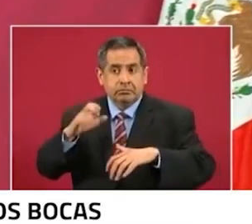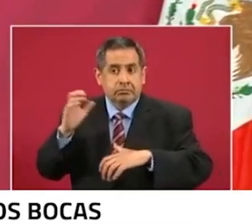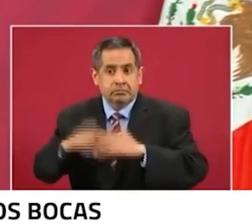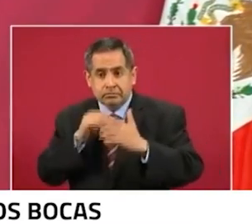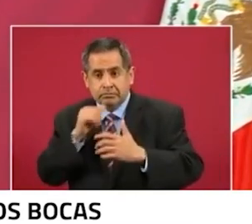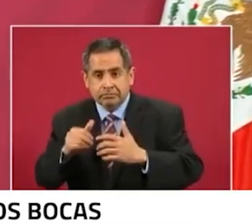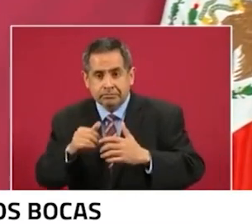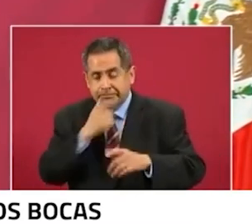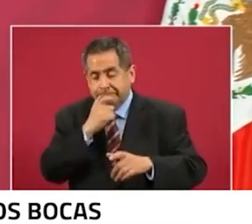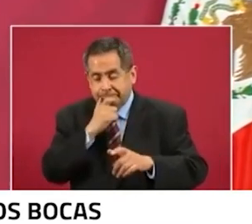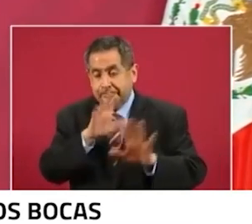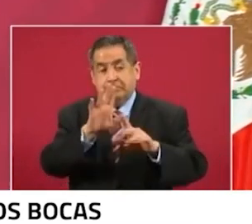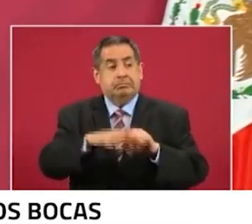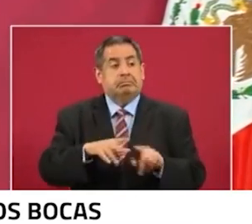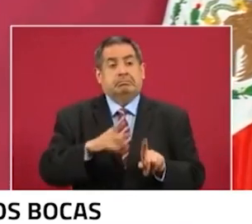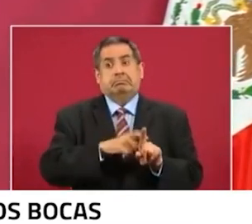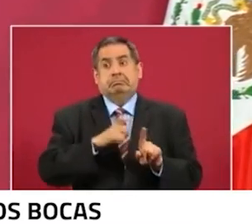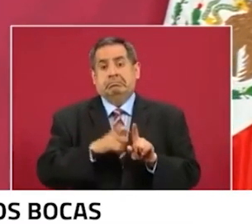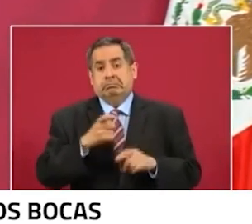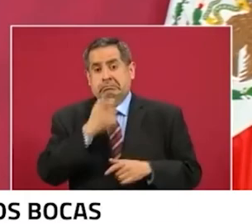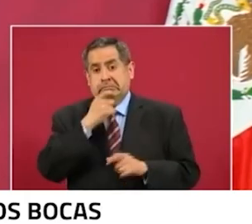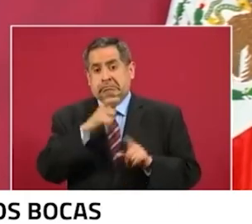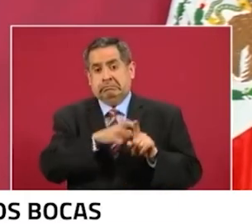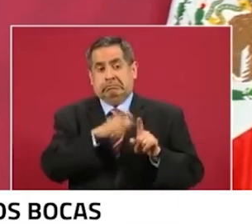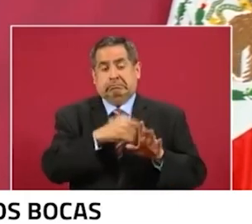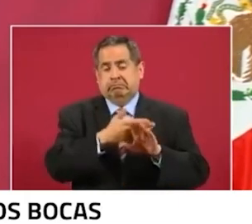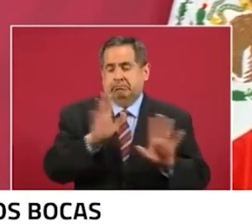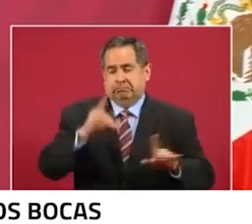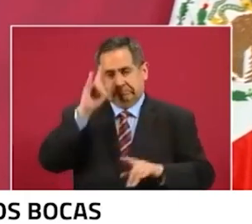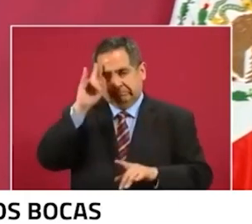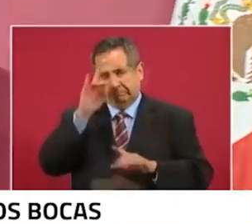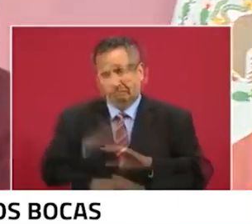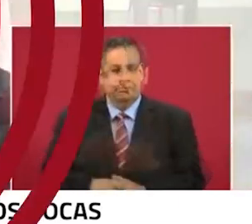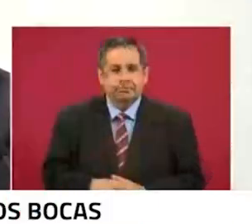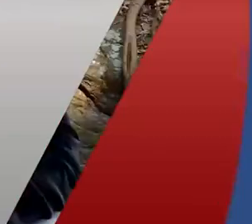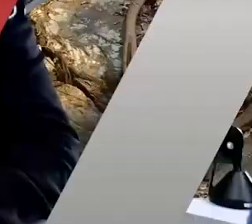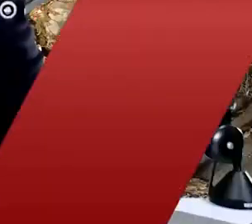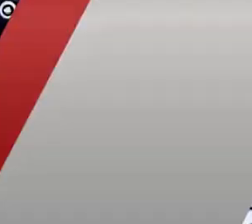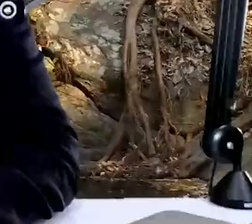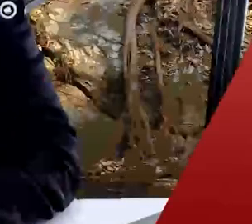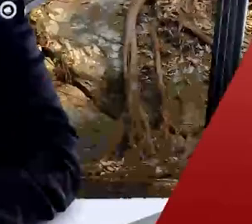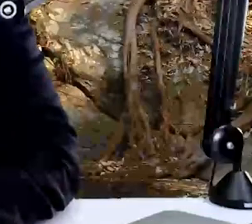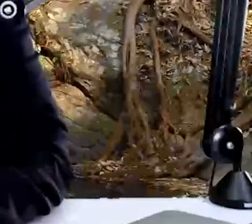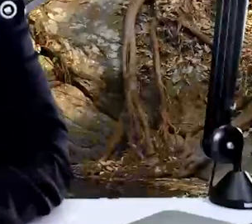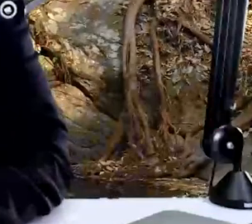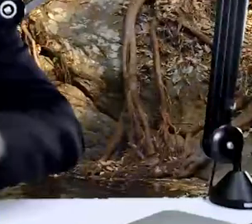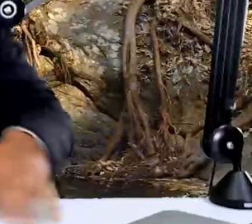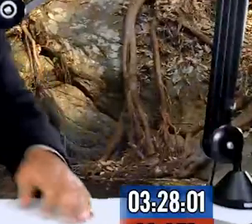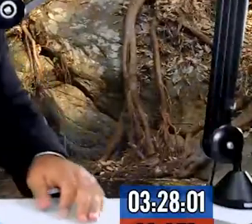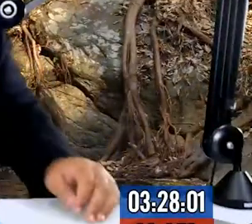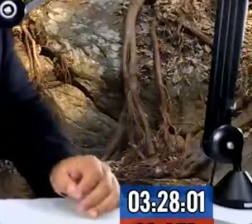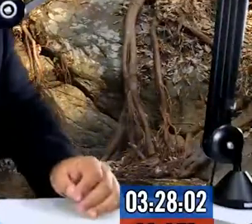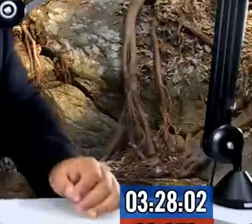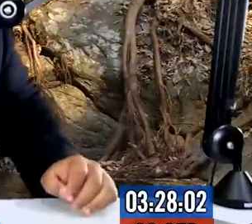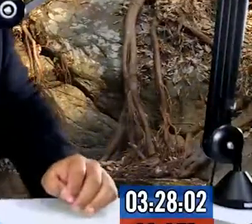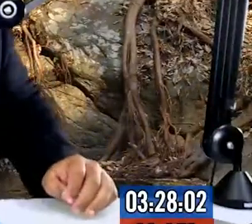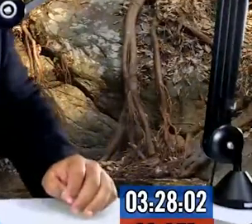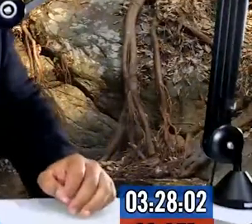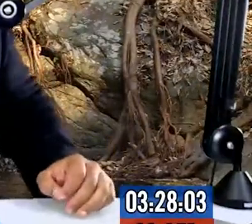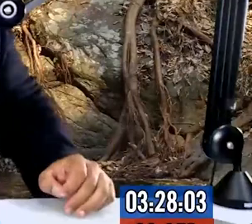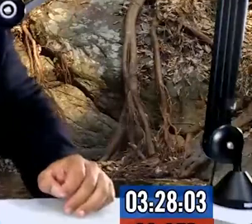Ya no me voy a reír porque después dicen que es una risa diabólica. Ahí está. Bueno, pues ahí está